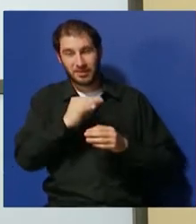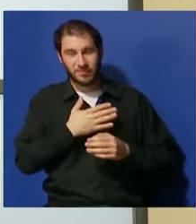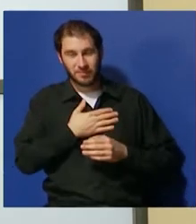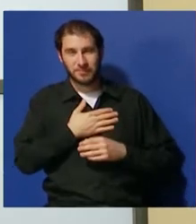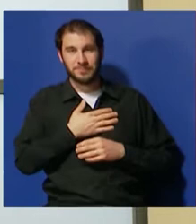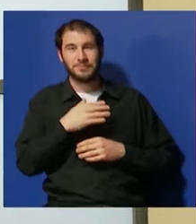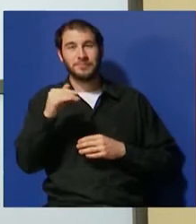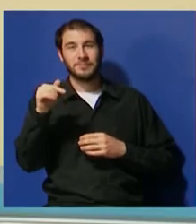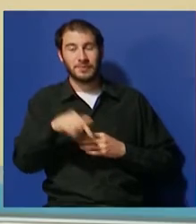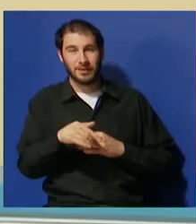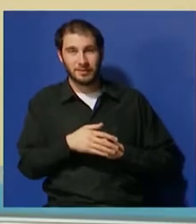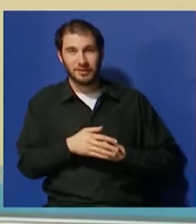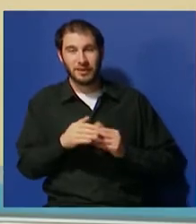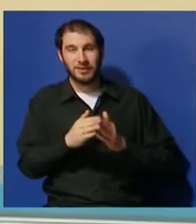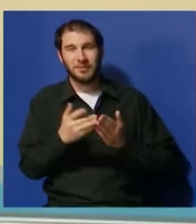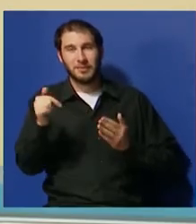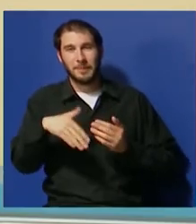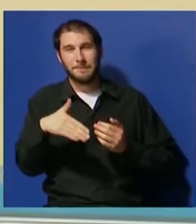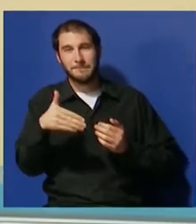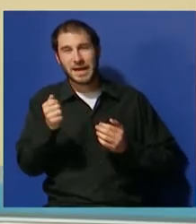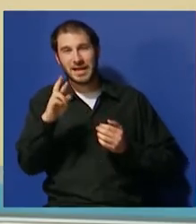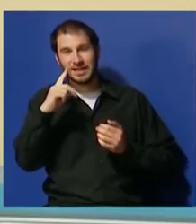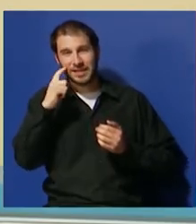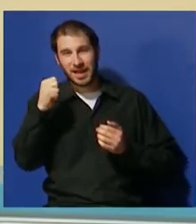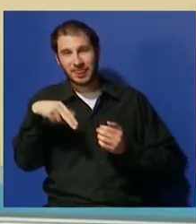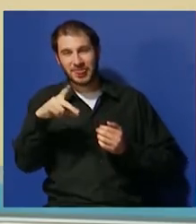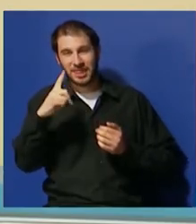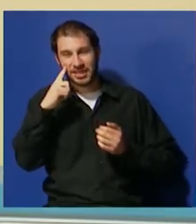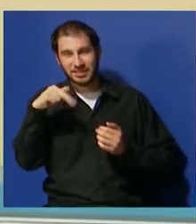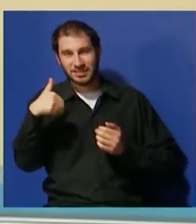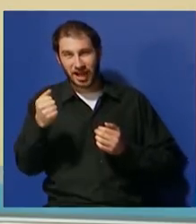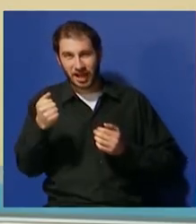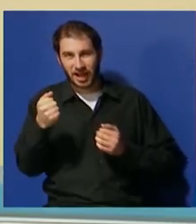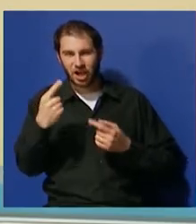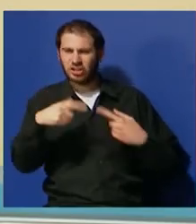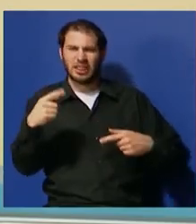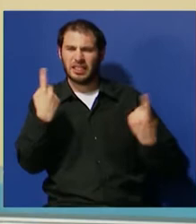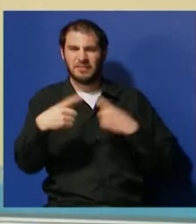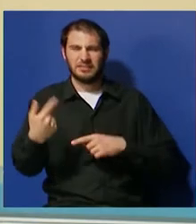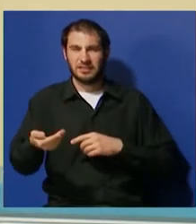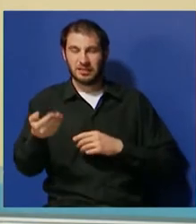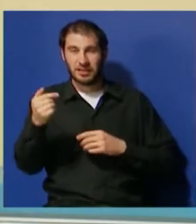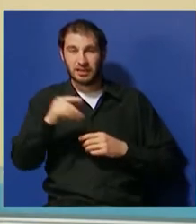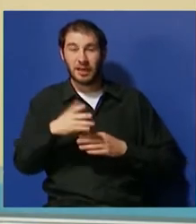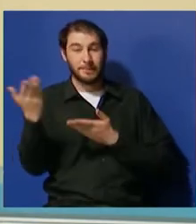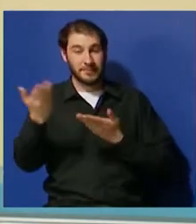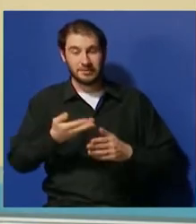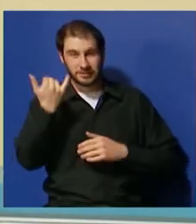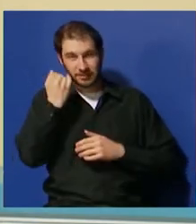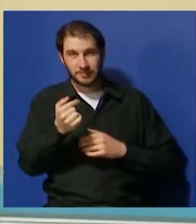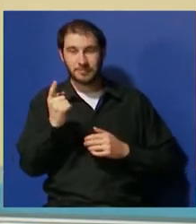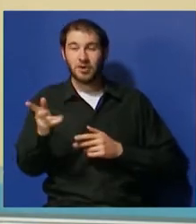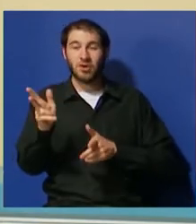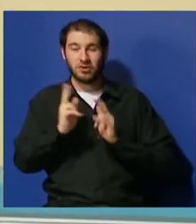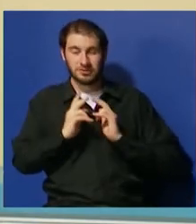ahí tenemos justamente este libro, Mariandina 2, que tiene algunas cosas distintas del antiguo. Por lo menos ya en la presentación, bueno, vos me lo